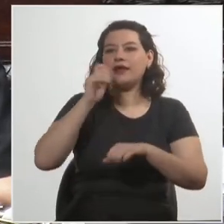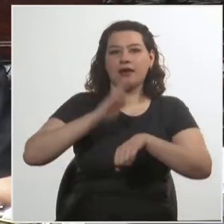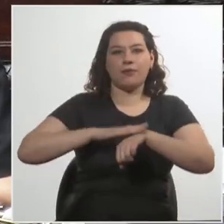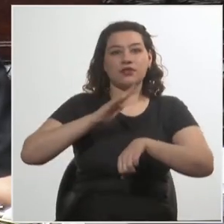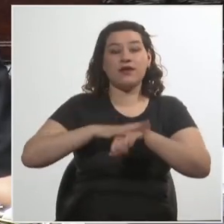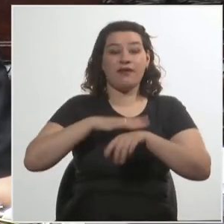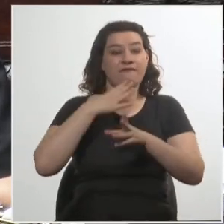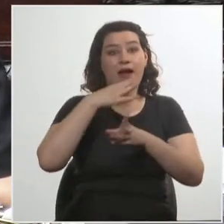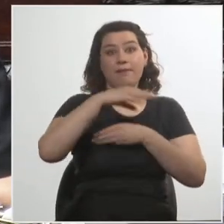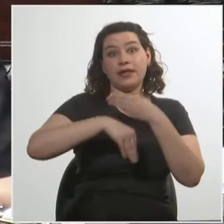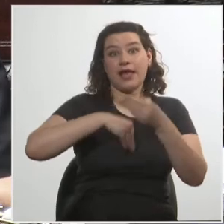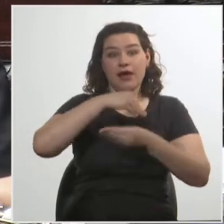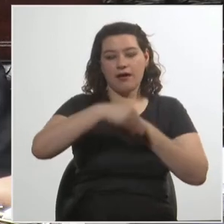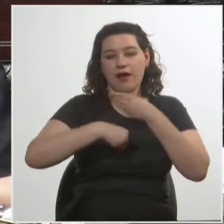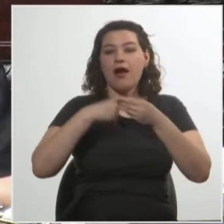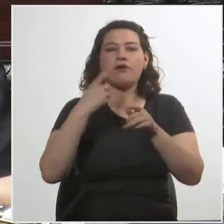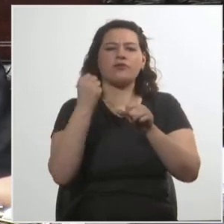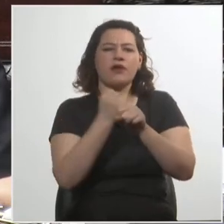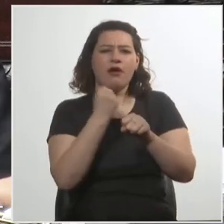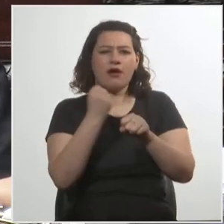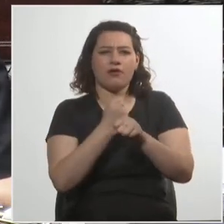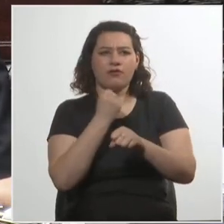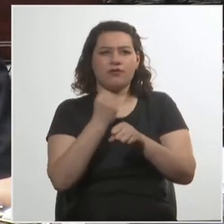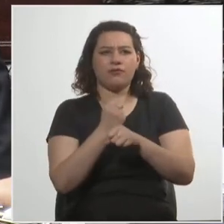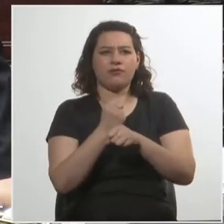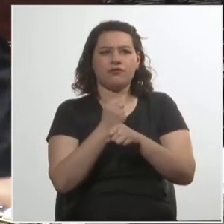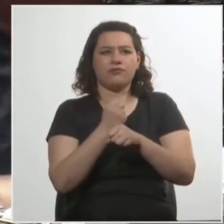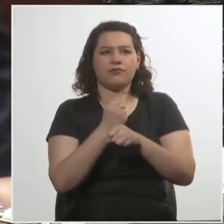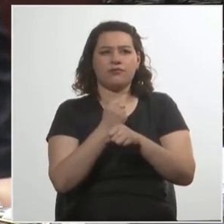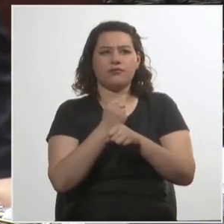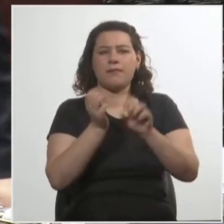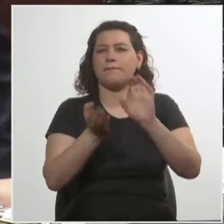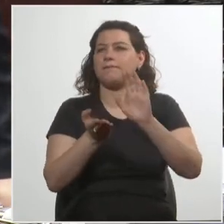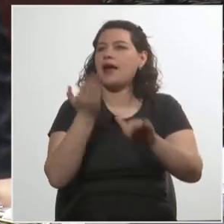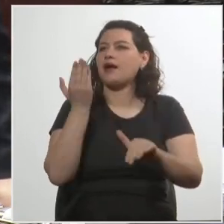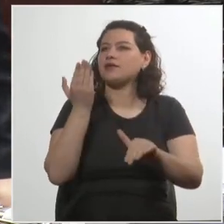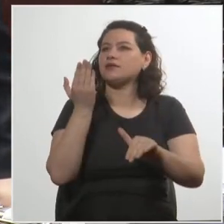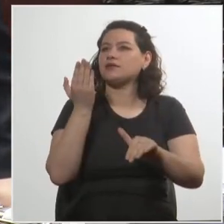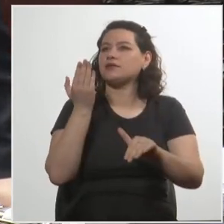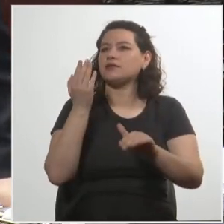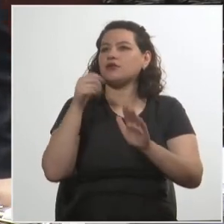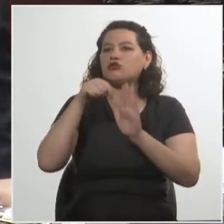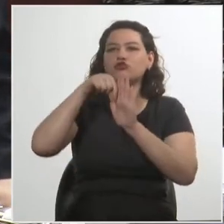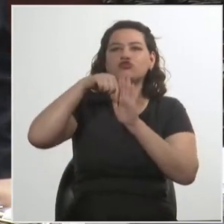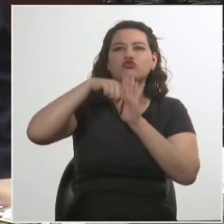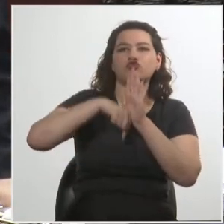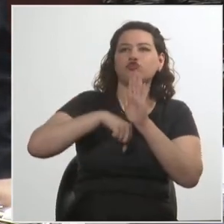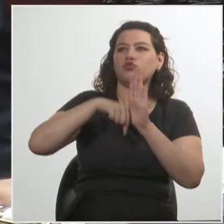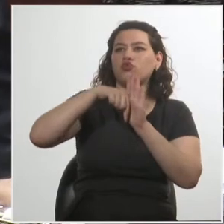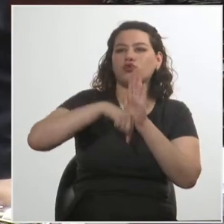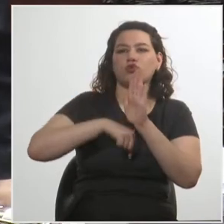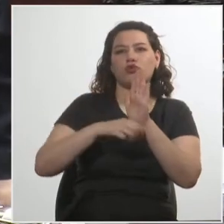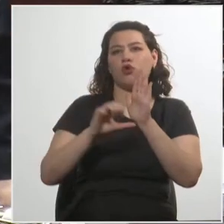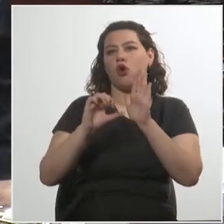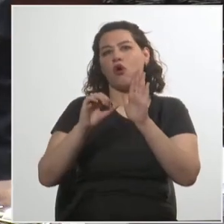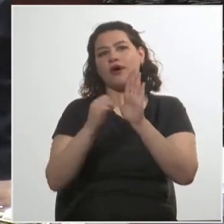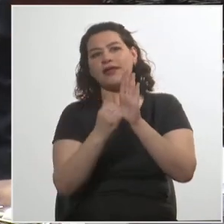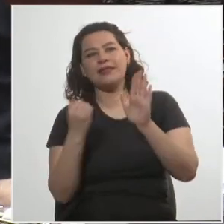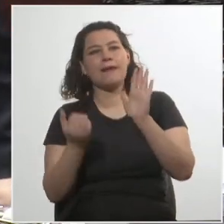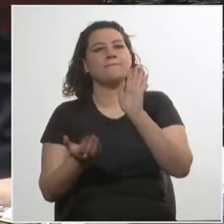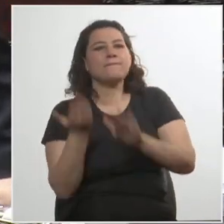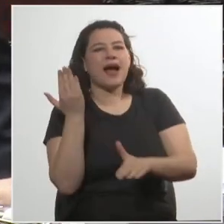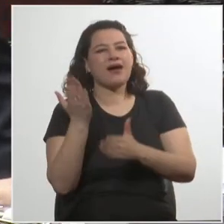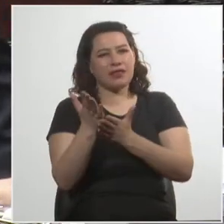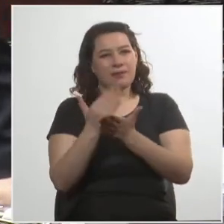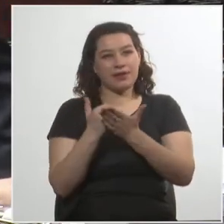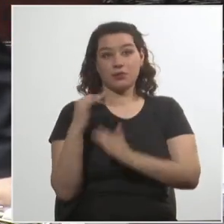que tienen arraigo al origen fundamentalmente en el suroeste y principalmente en el este de Colonia